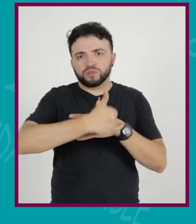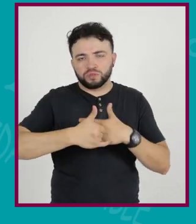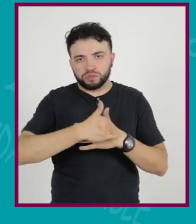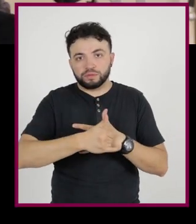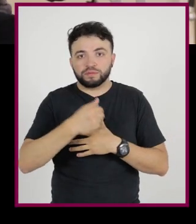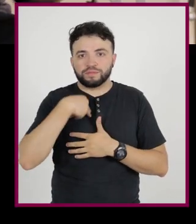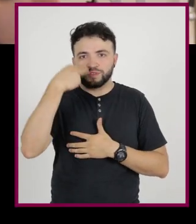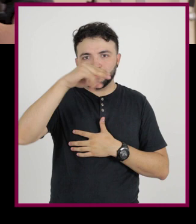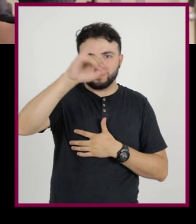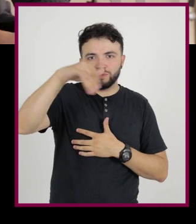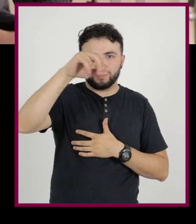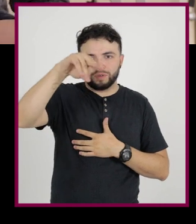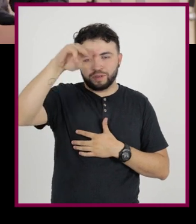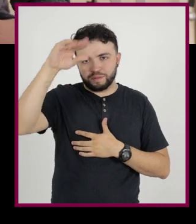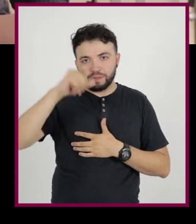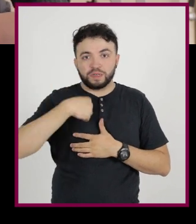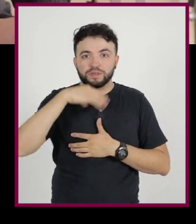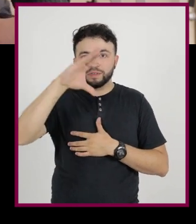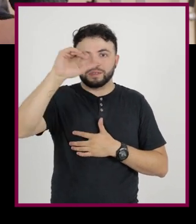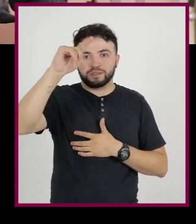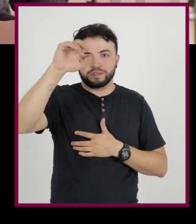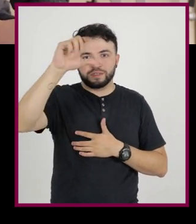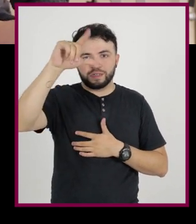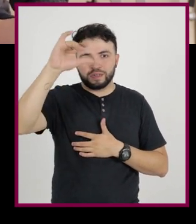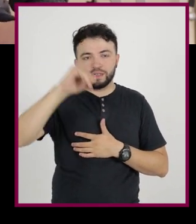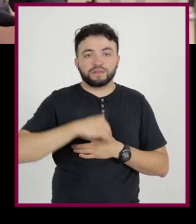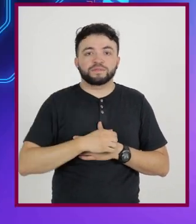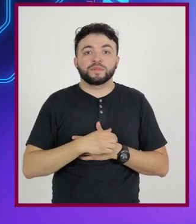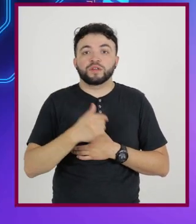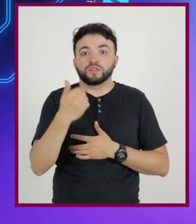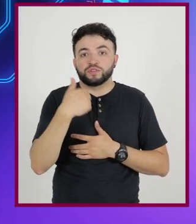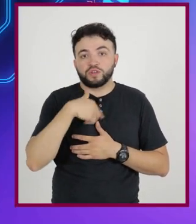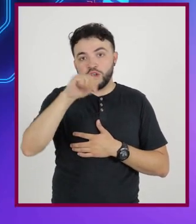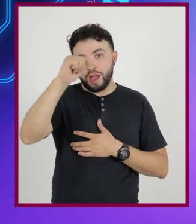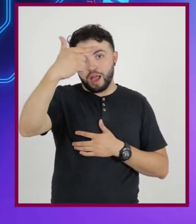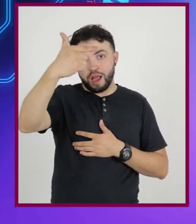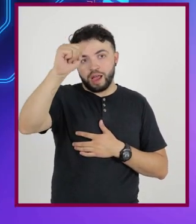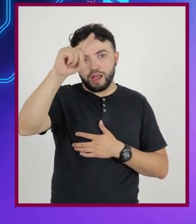a YouTube. Yo soy Juanma. Y yo soy Citlali.